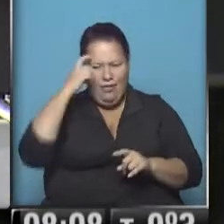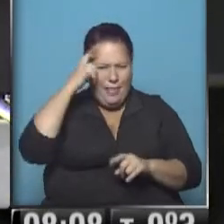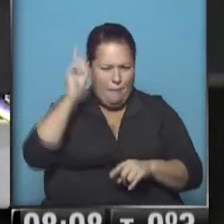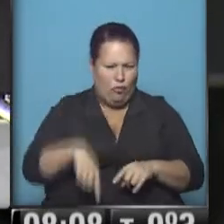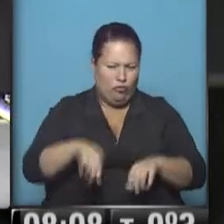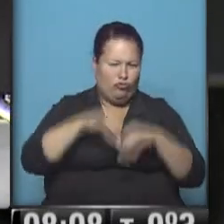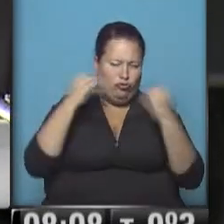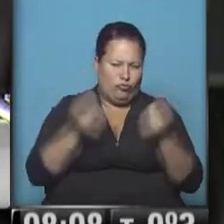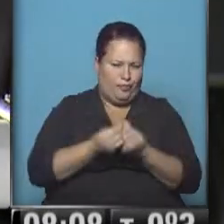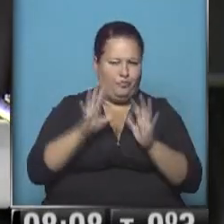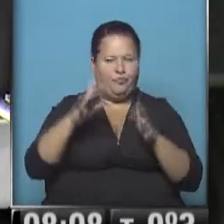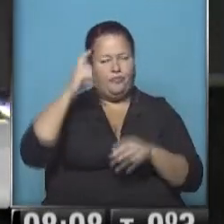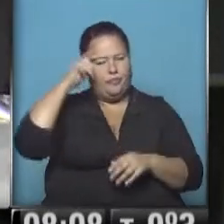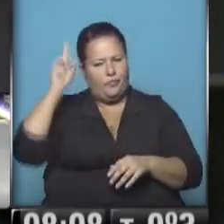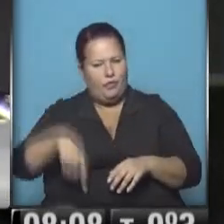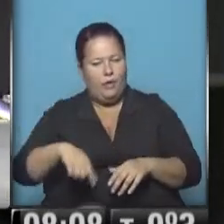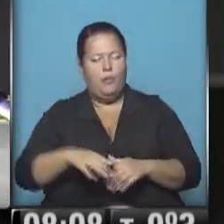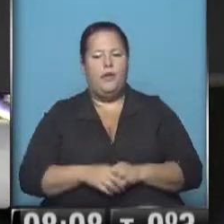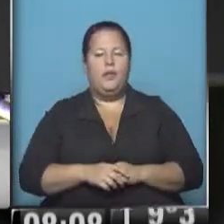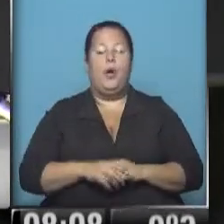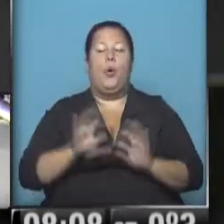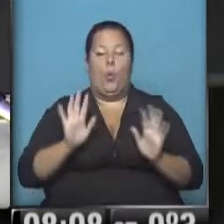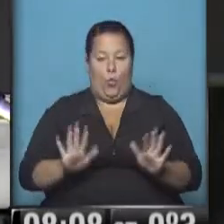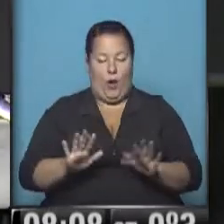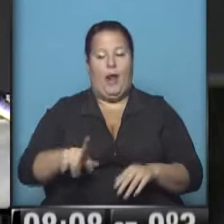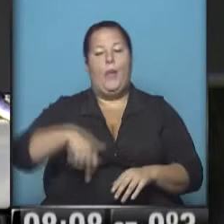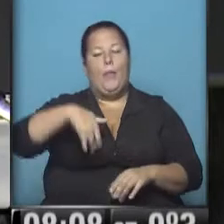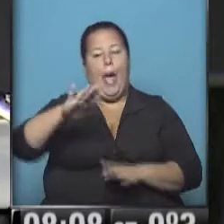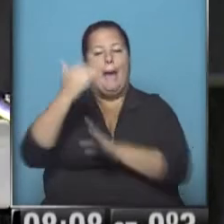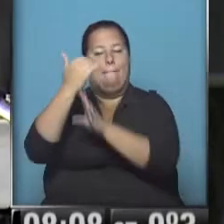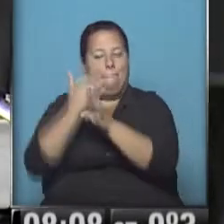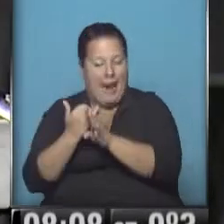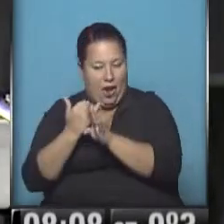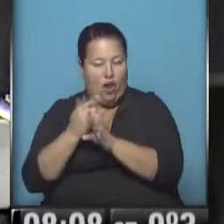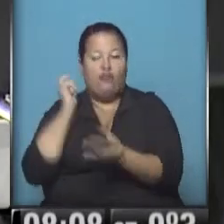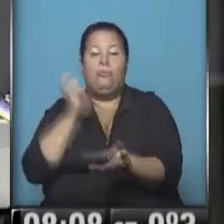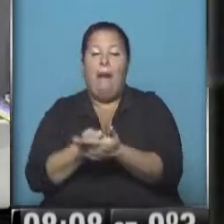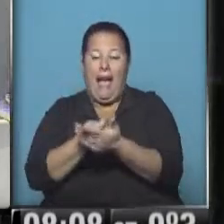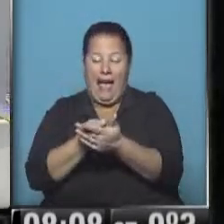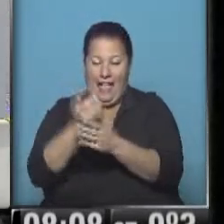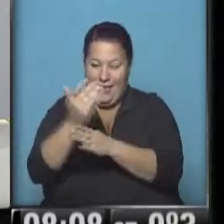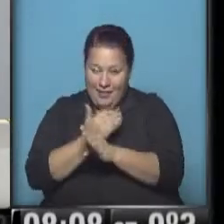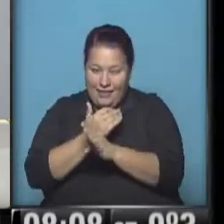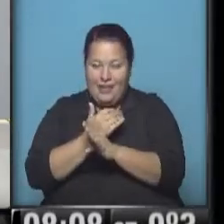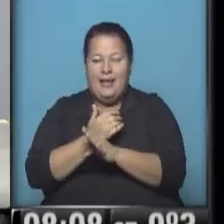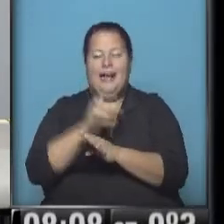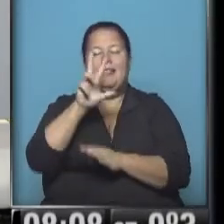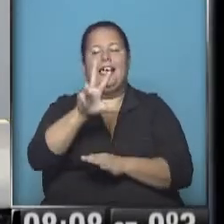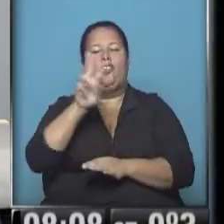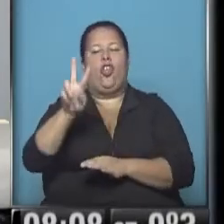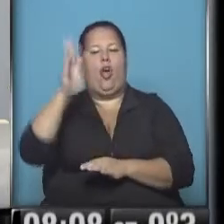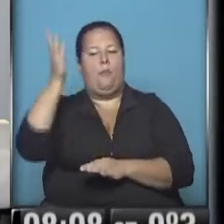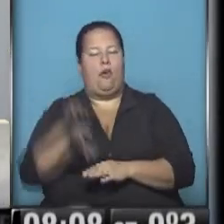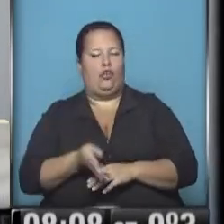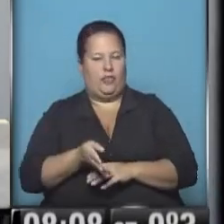bruto, alrededor de un 10%. Bueno, va a haber una reducción en lo que paga del